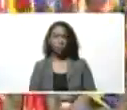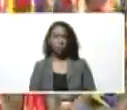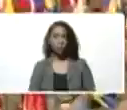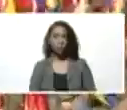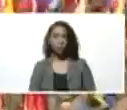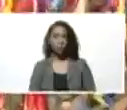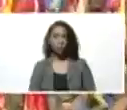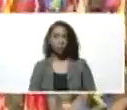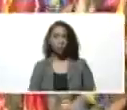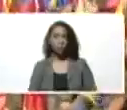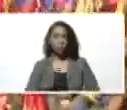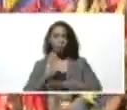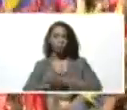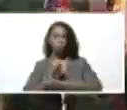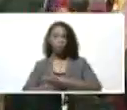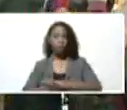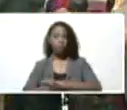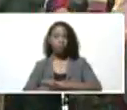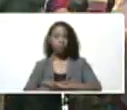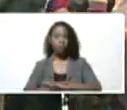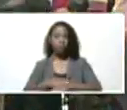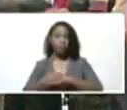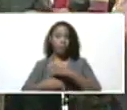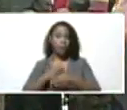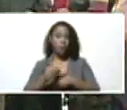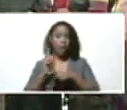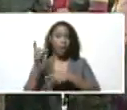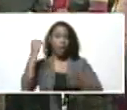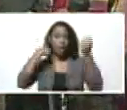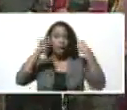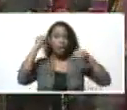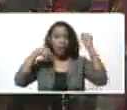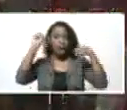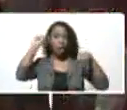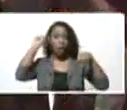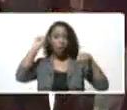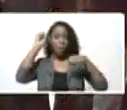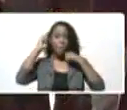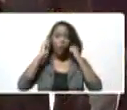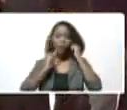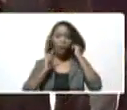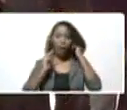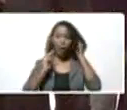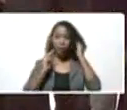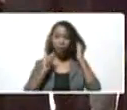Dos propósitos tuvo esa rebelión bolivariana.